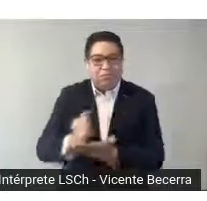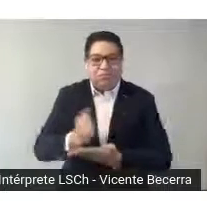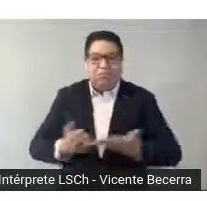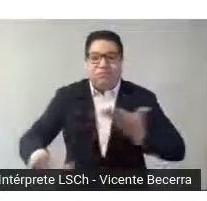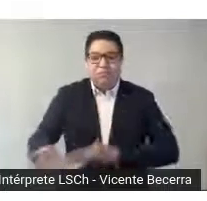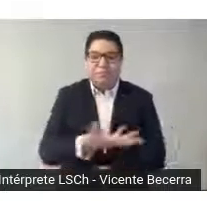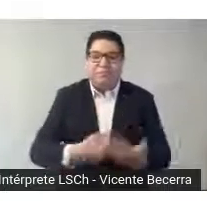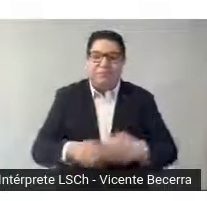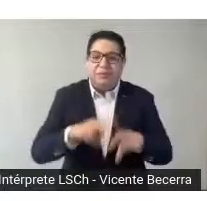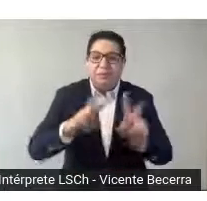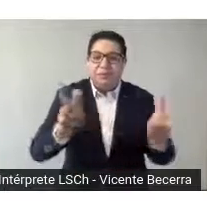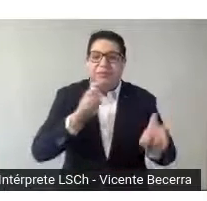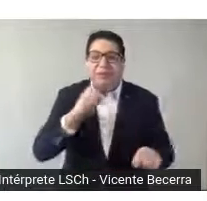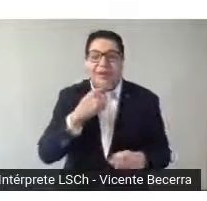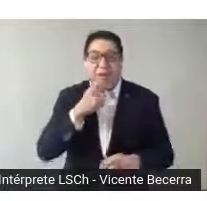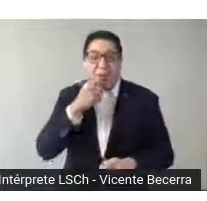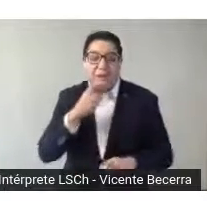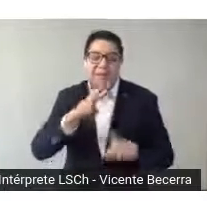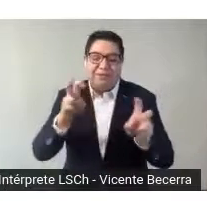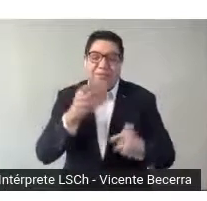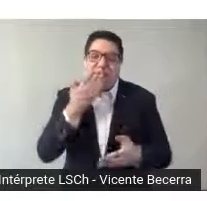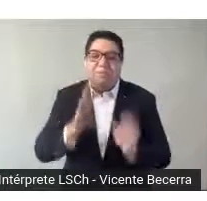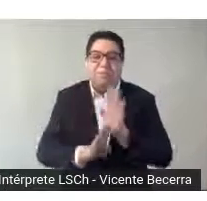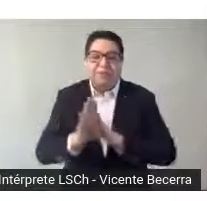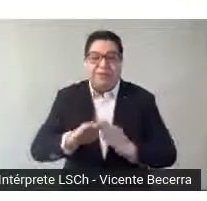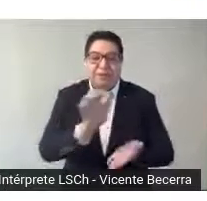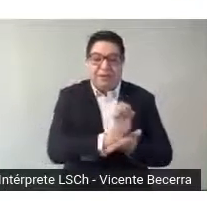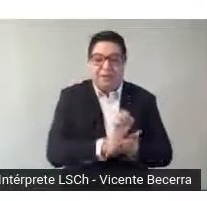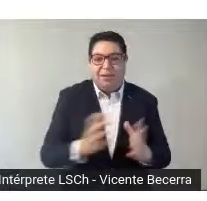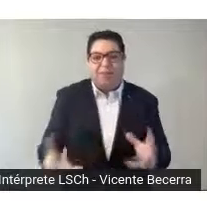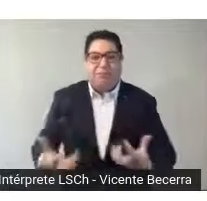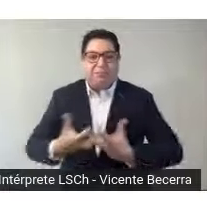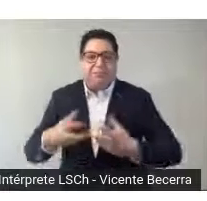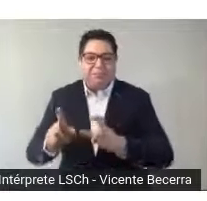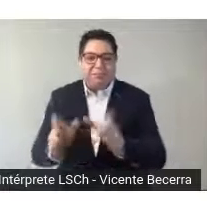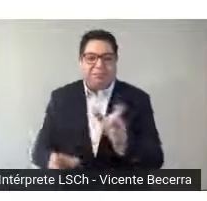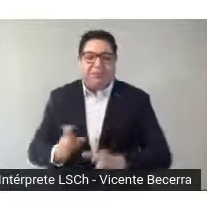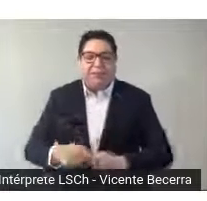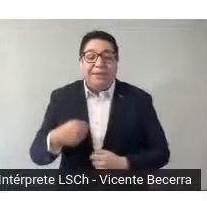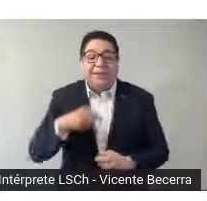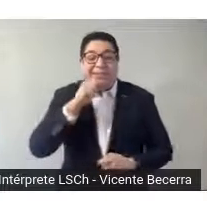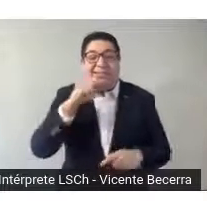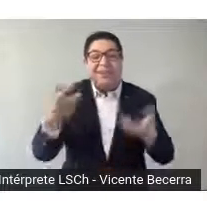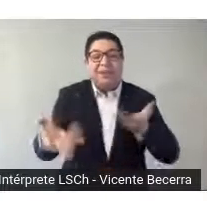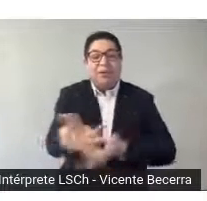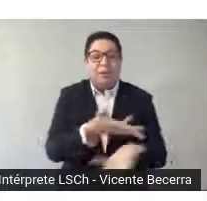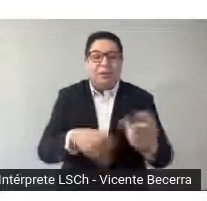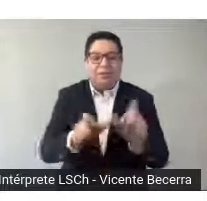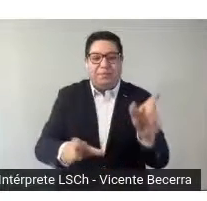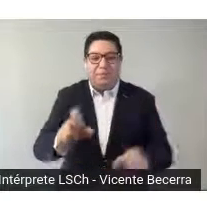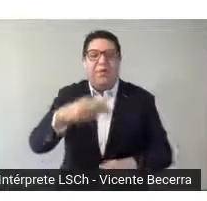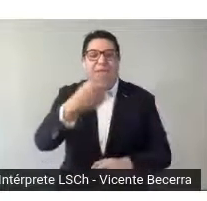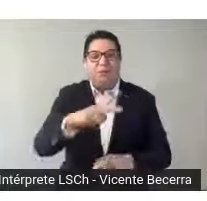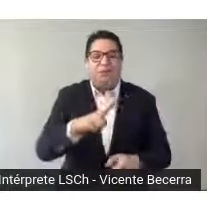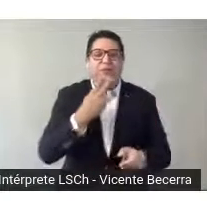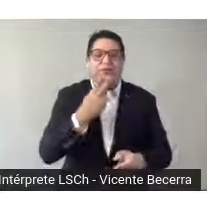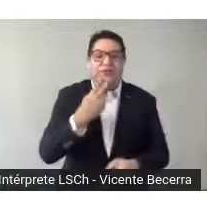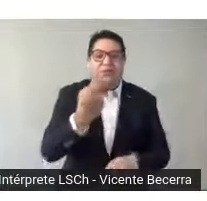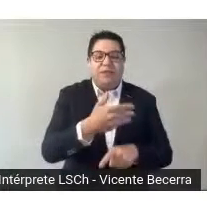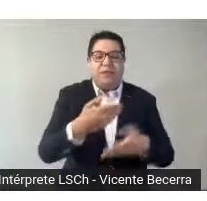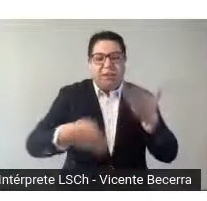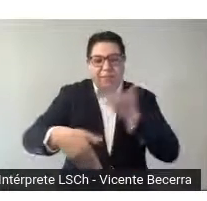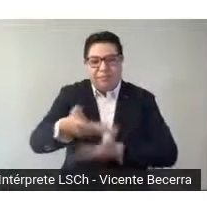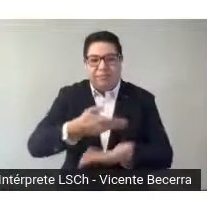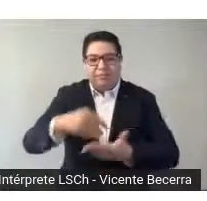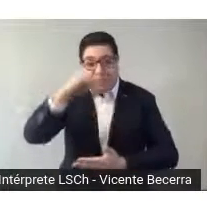los servicios y acercando en el fondo el Estado a las personas. Es poder compartir realidades, poder compartir experiencias. Y creo